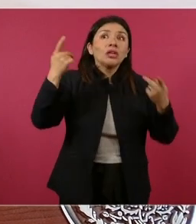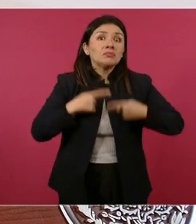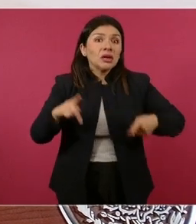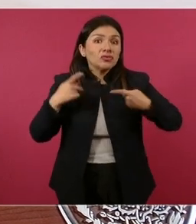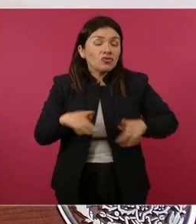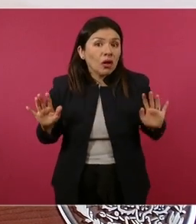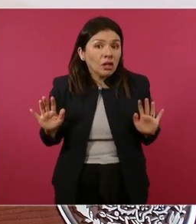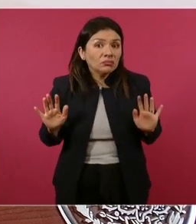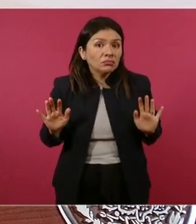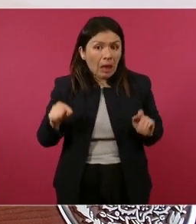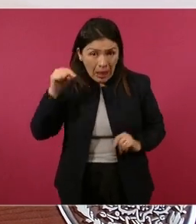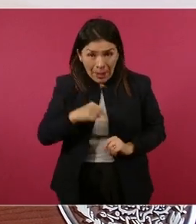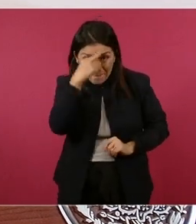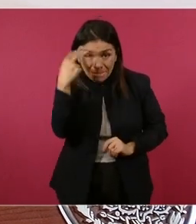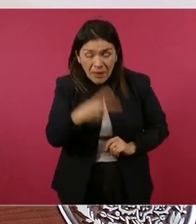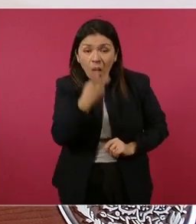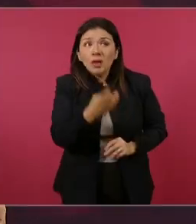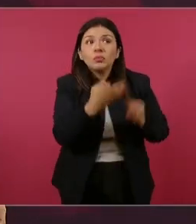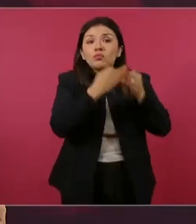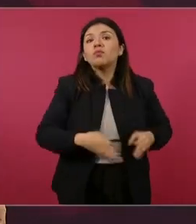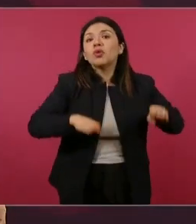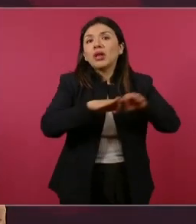México es muy importante